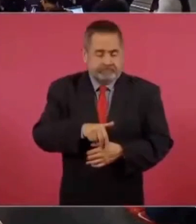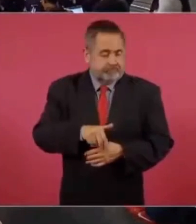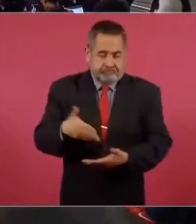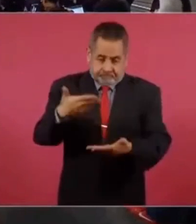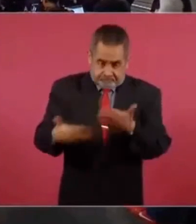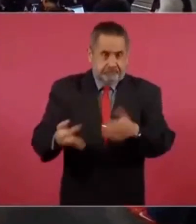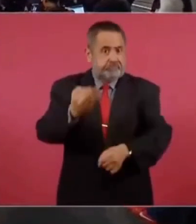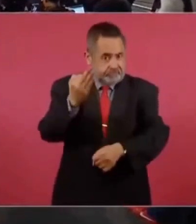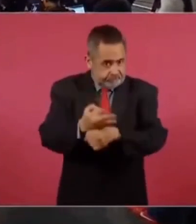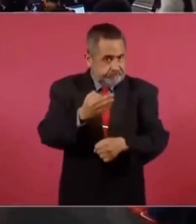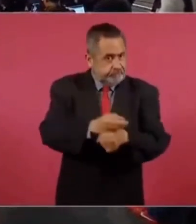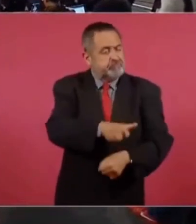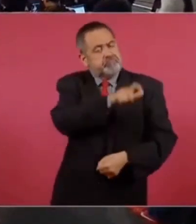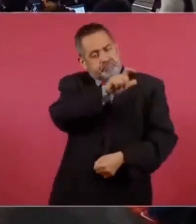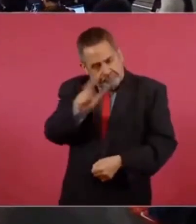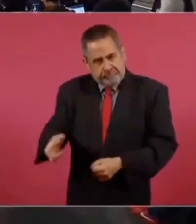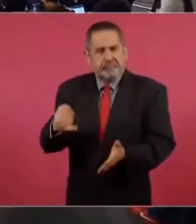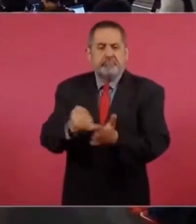Y hay